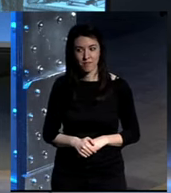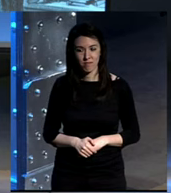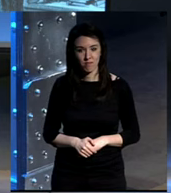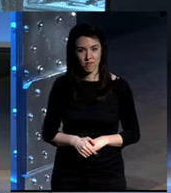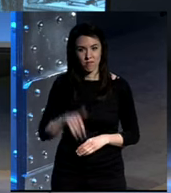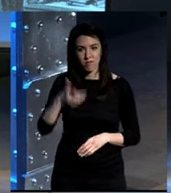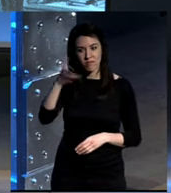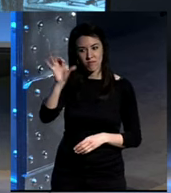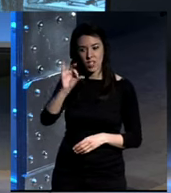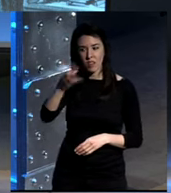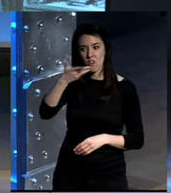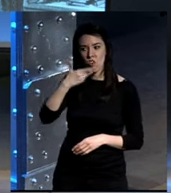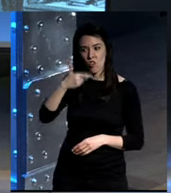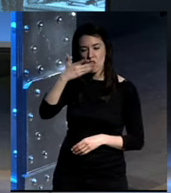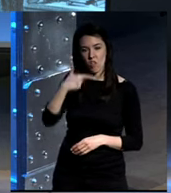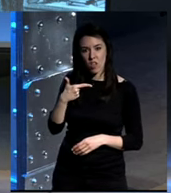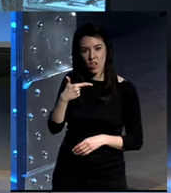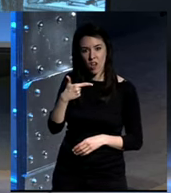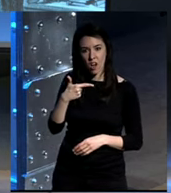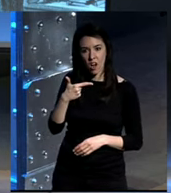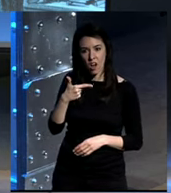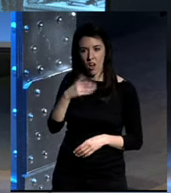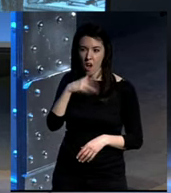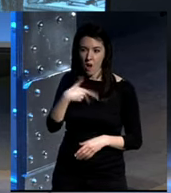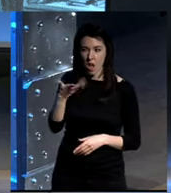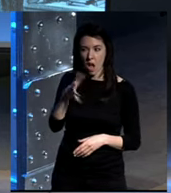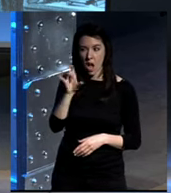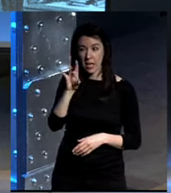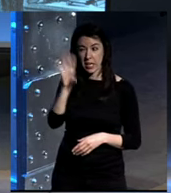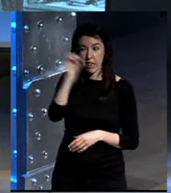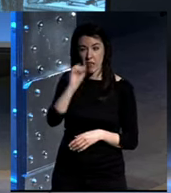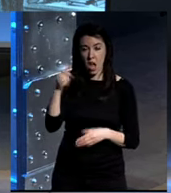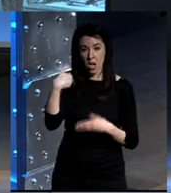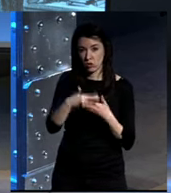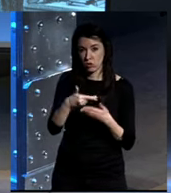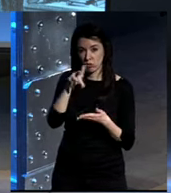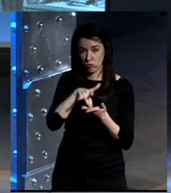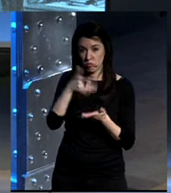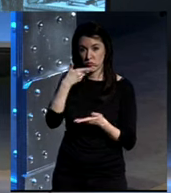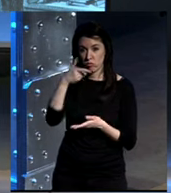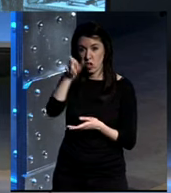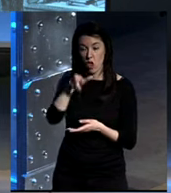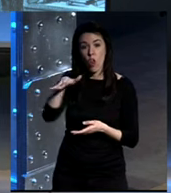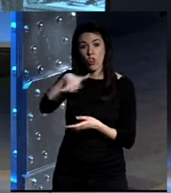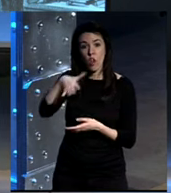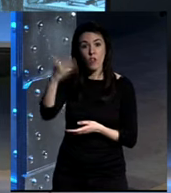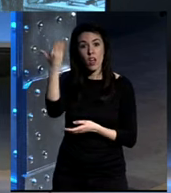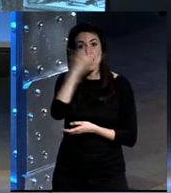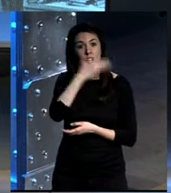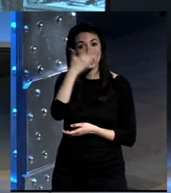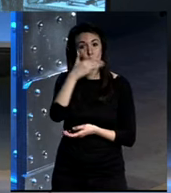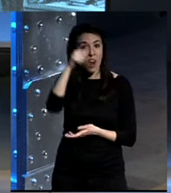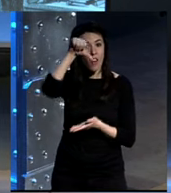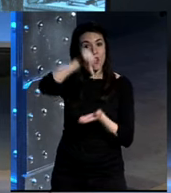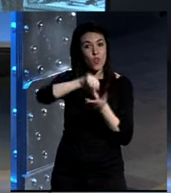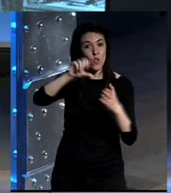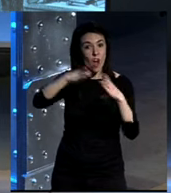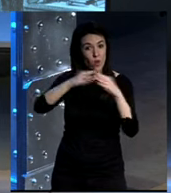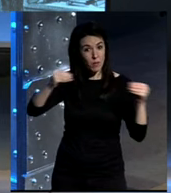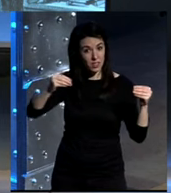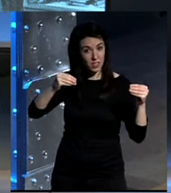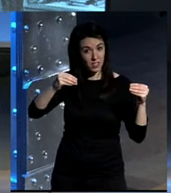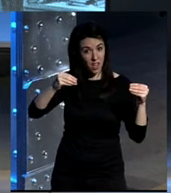Conocí a Sebastián Oliver, ahora debe hacer unos 15 años, en la escuela de la Ciudad Universitaria, en la escuela